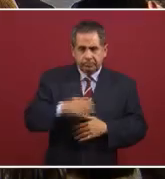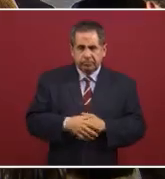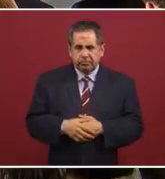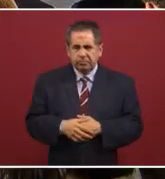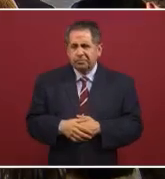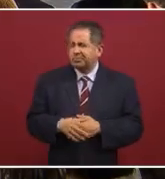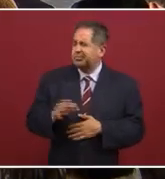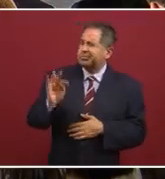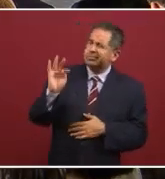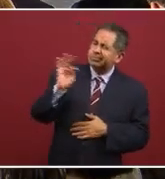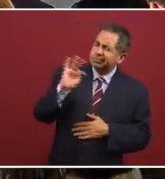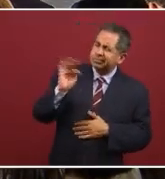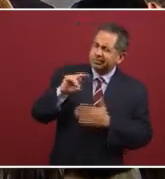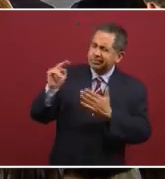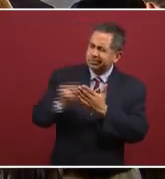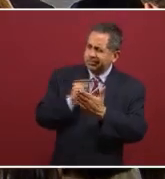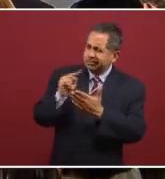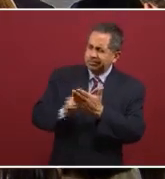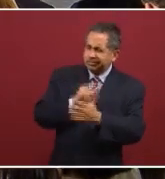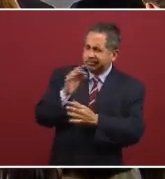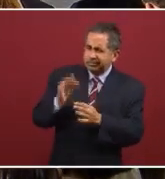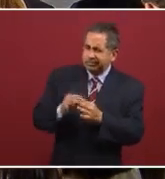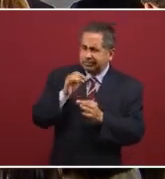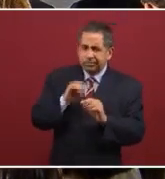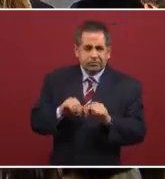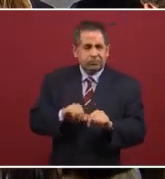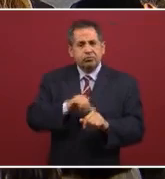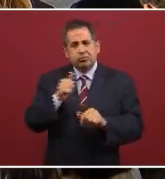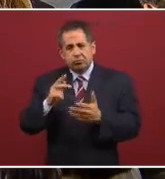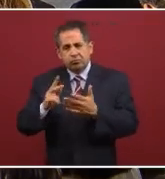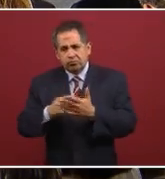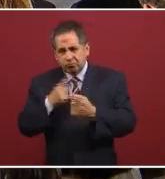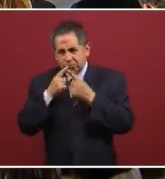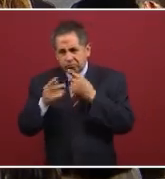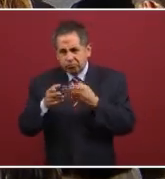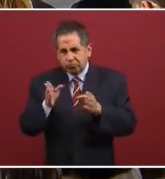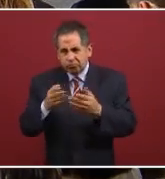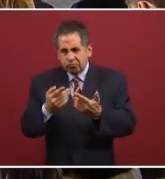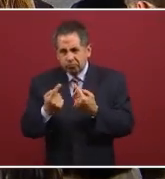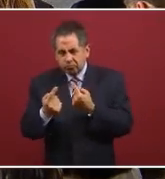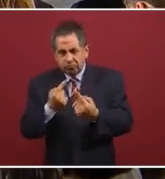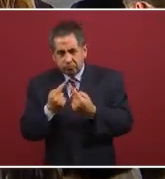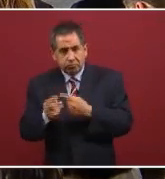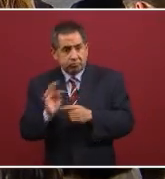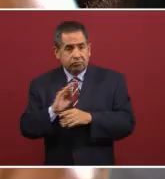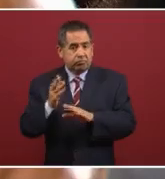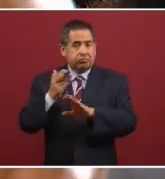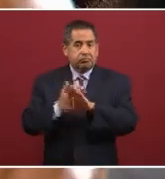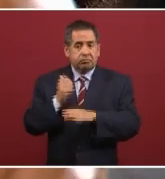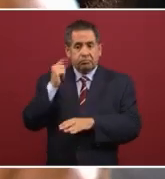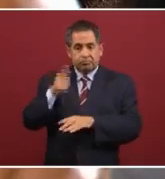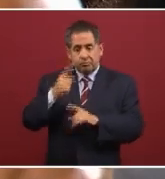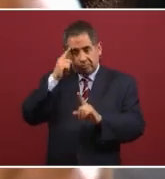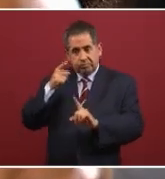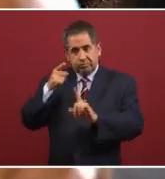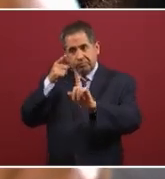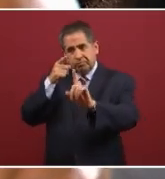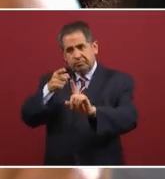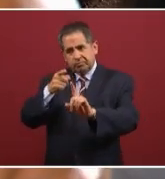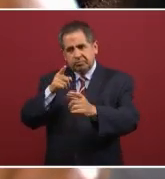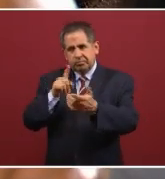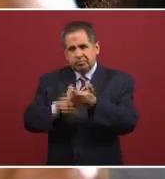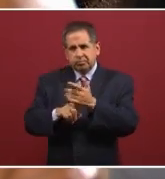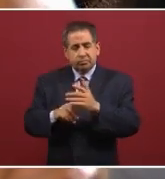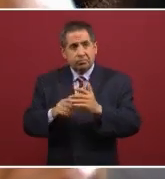no se ratificara y se abrieran de nuevo las negociaciones, ¿esto podría afectar las perspectivas